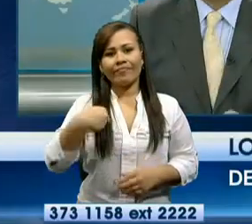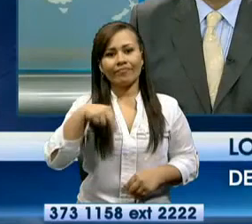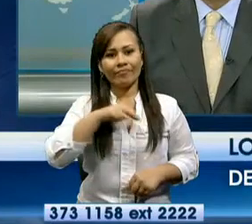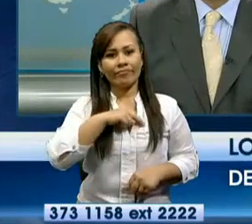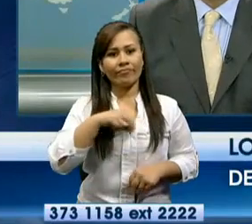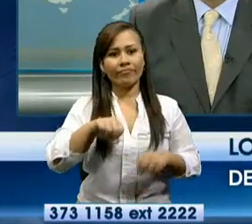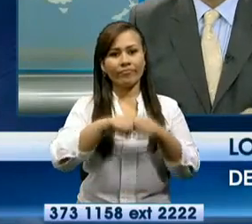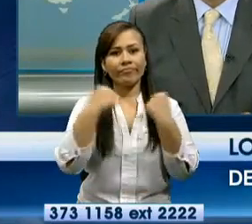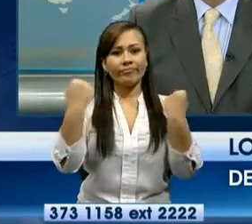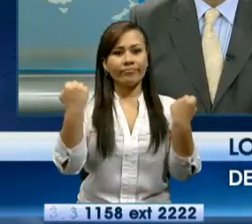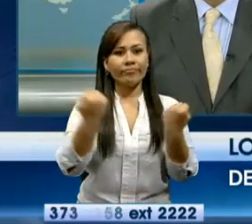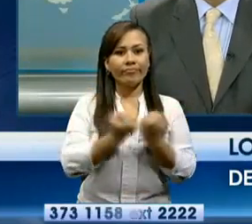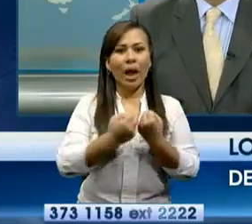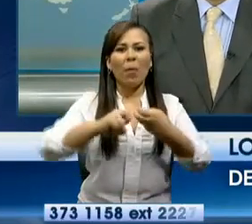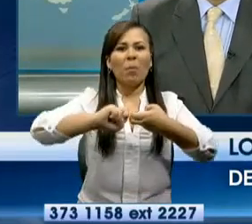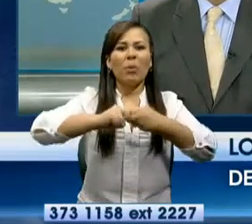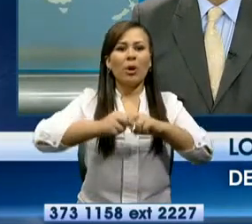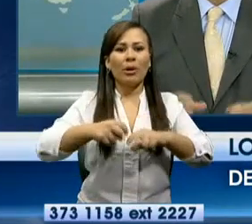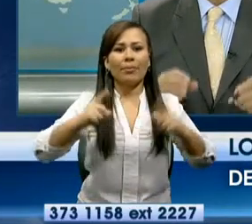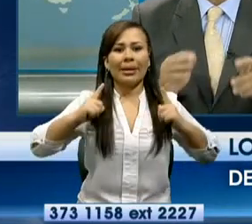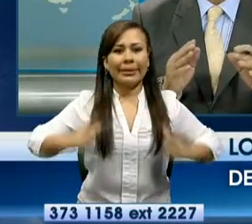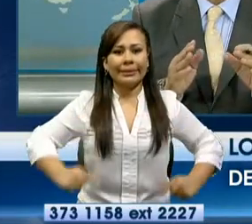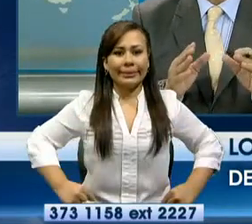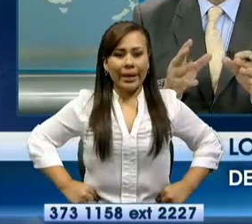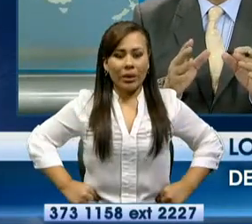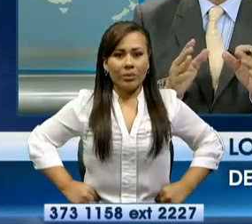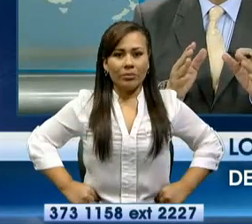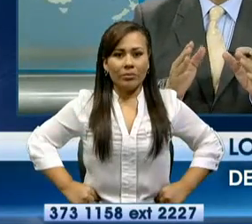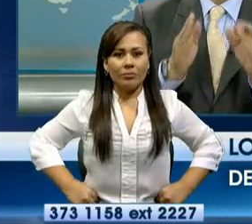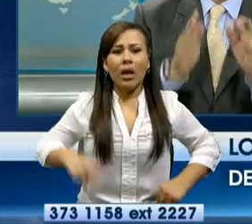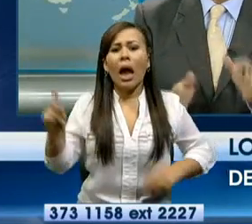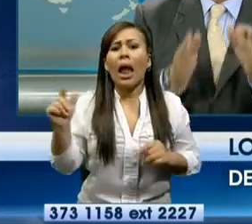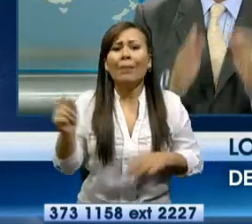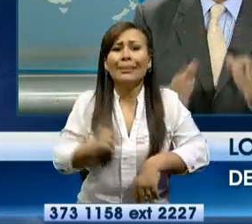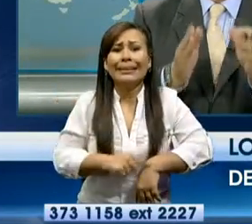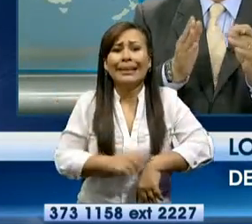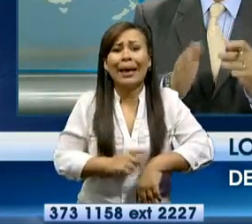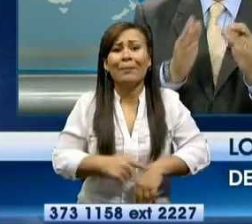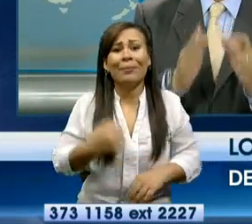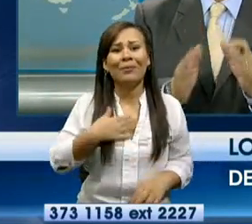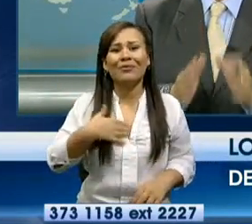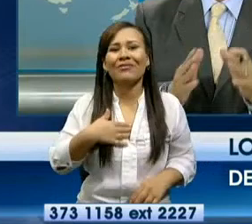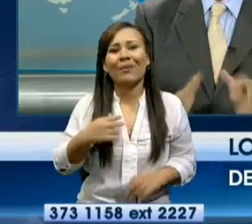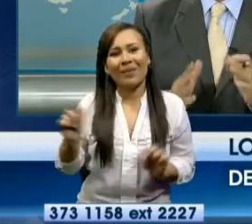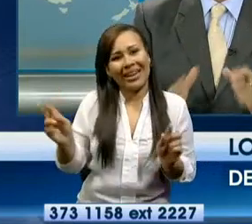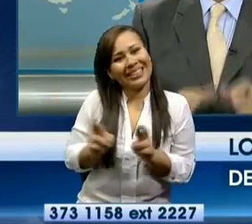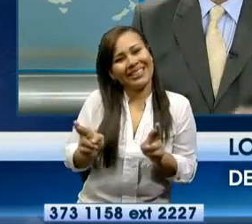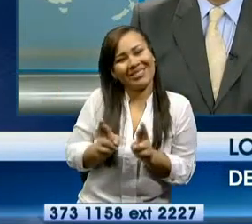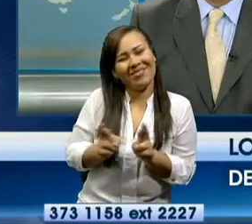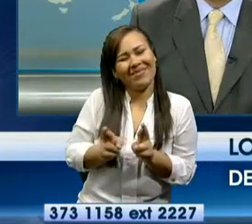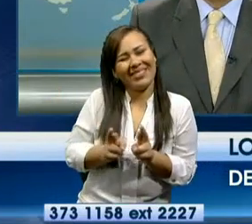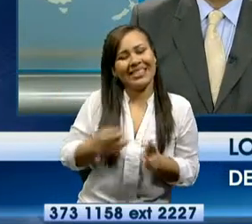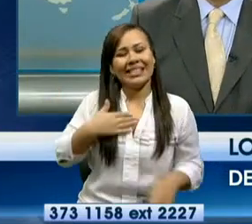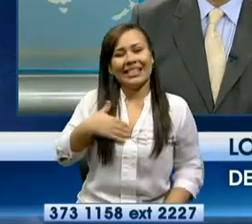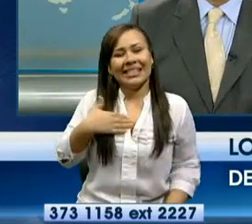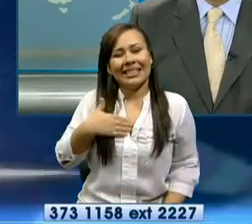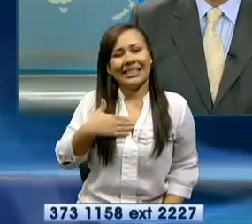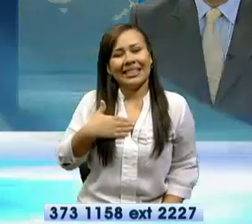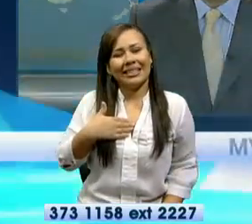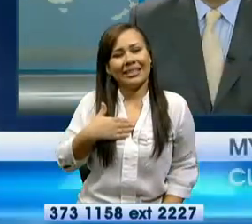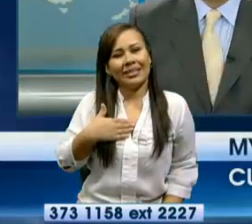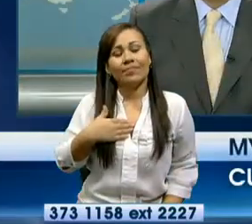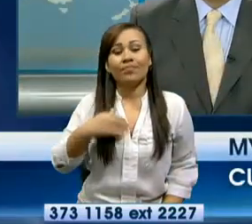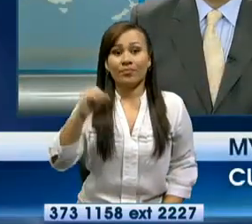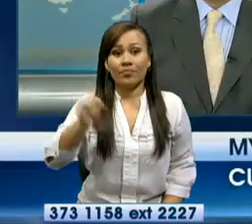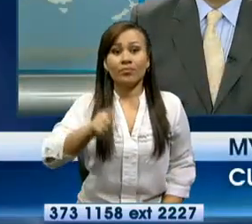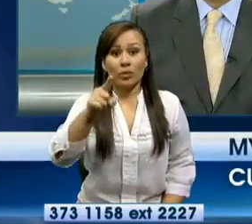con problemas de salud. Lo más rapidito, Reinaldo. ¿Cuál es lo más... ¿Qué es lo más necesario para esa mochila? Por ejemplo, usted, si